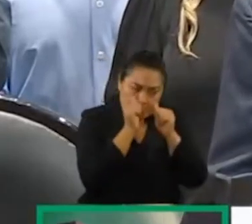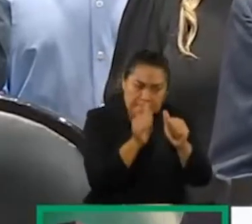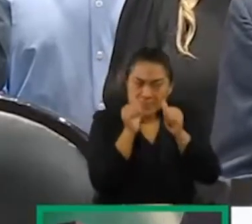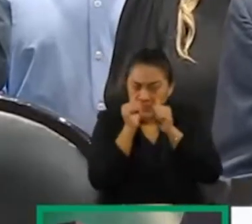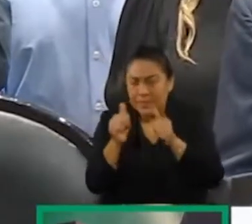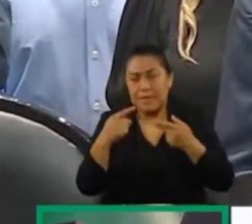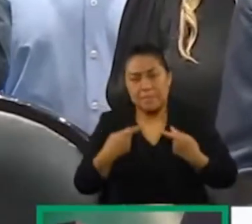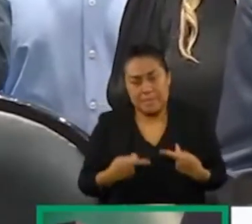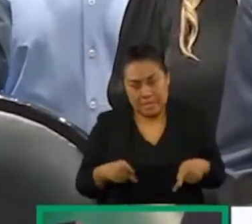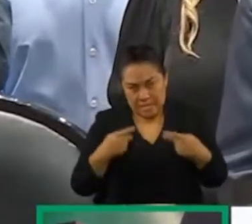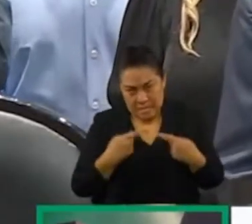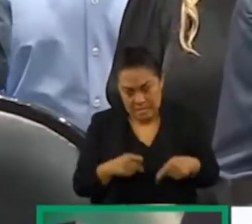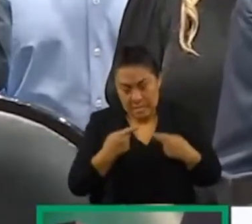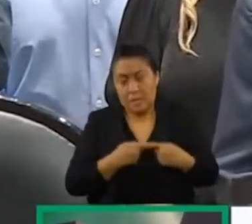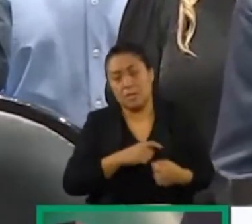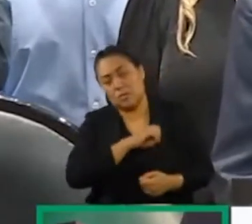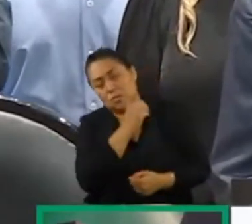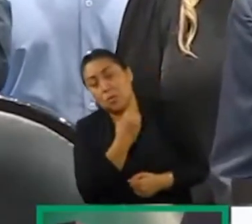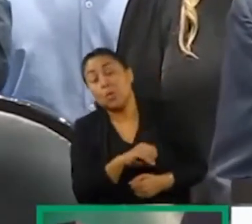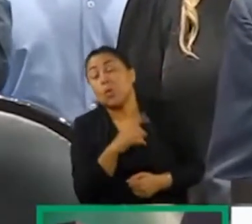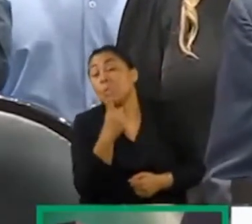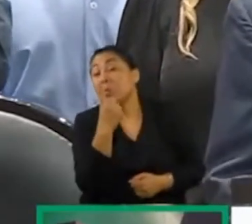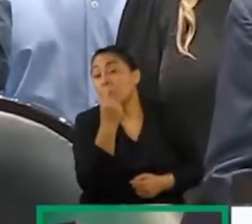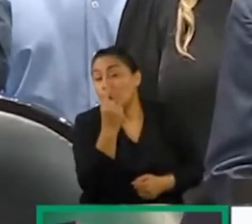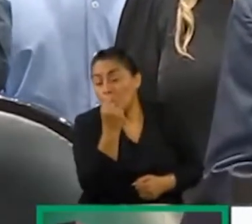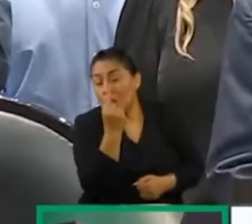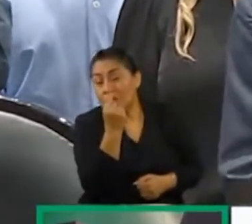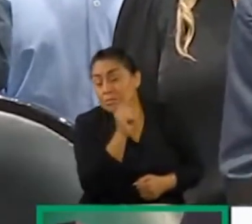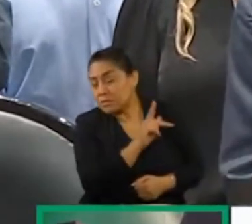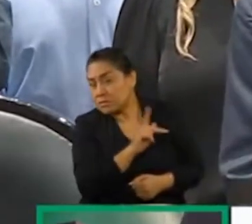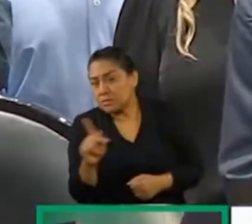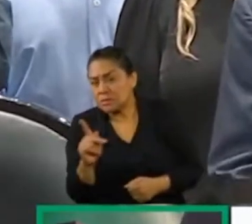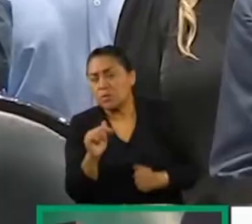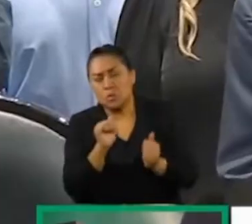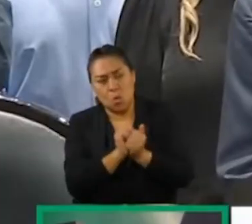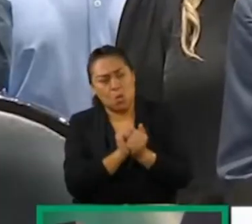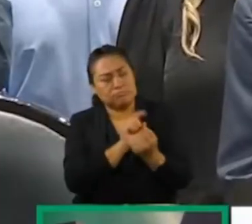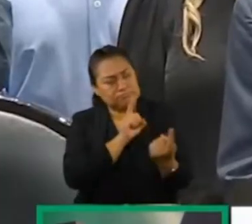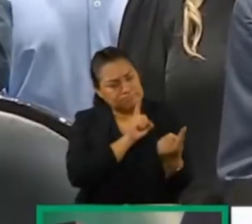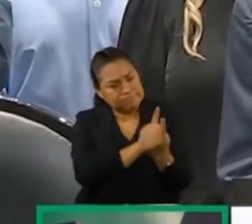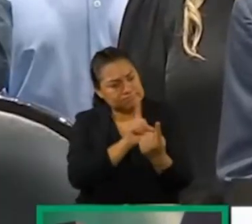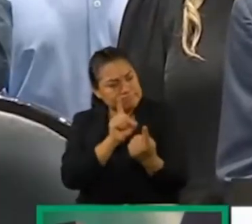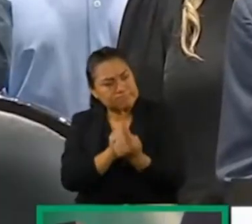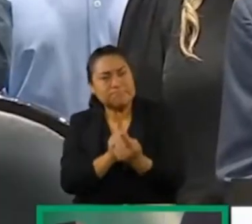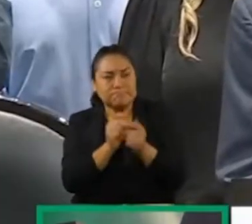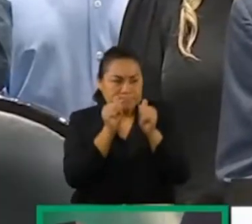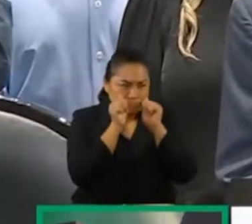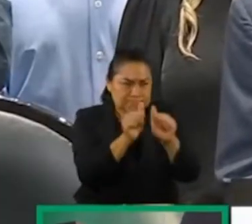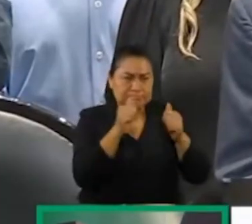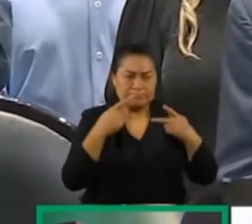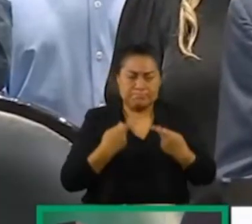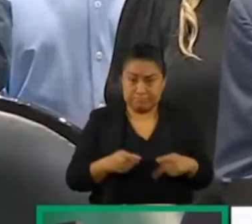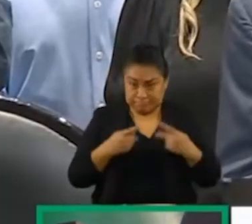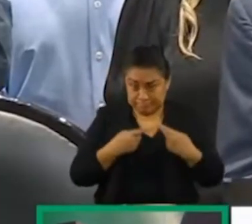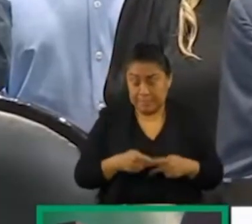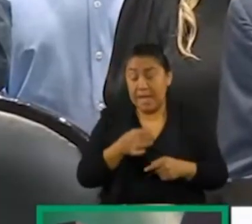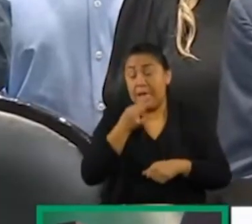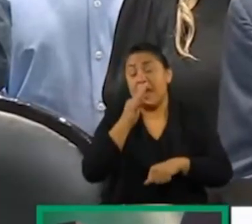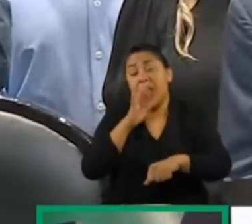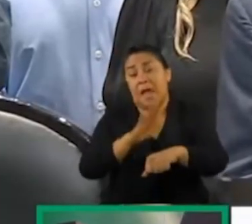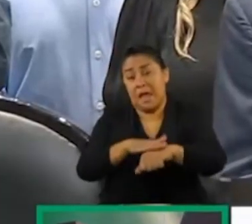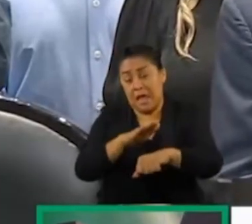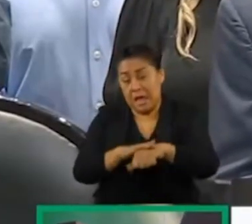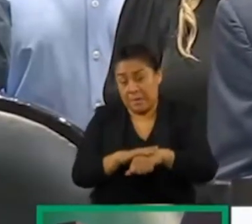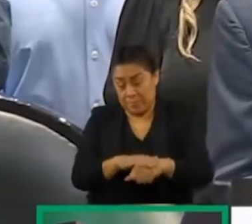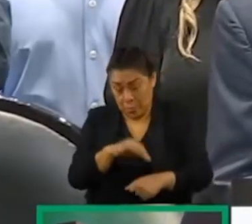social y con policías de proximidad y con rostro humano. Y reiteramos desde